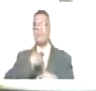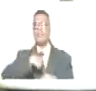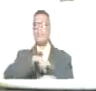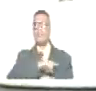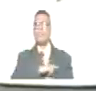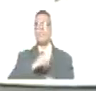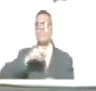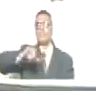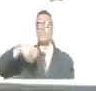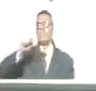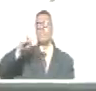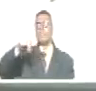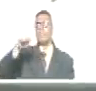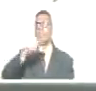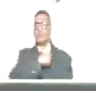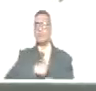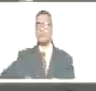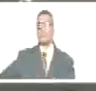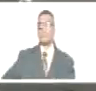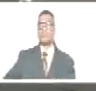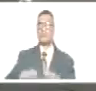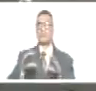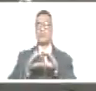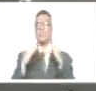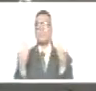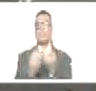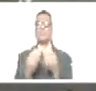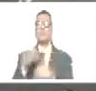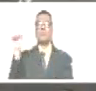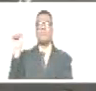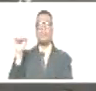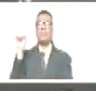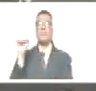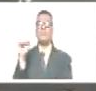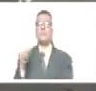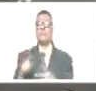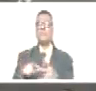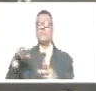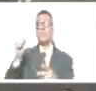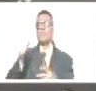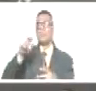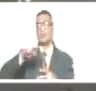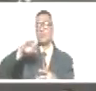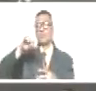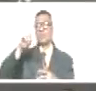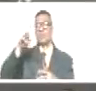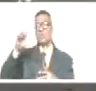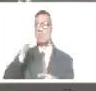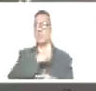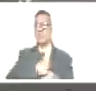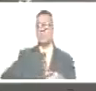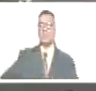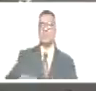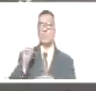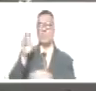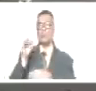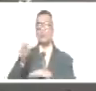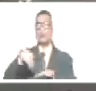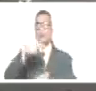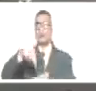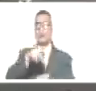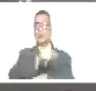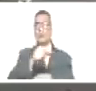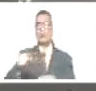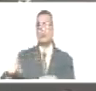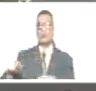Peñalver, presidenta de la Organización Venezolana de Autismo, Zoraida Ramírez, presidenta del Consejo Nacional para las Personas con